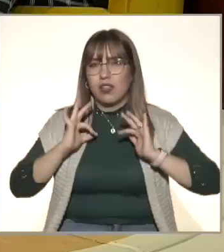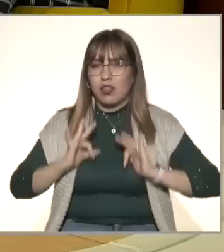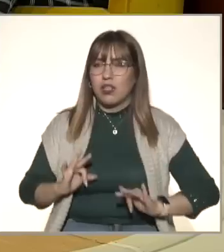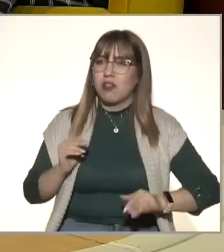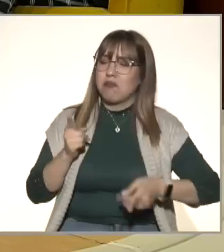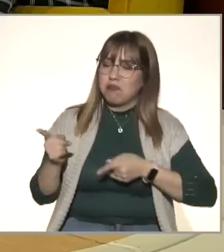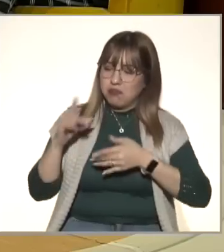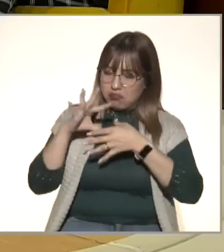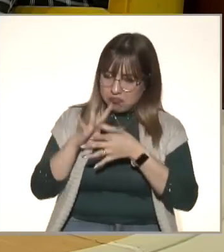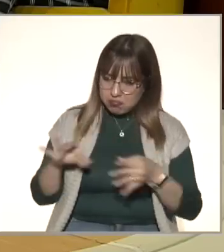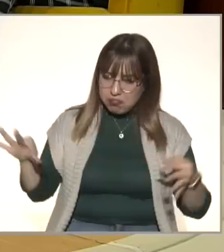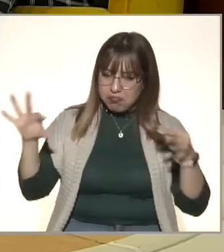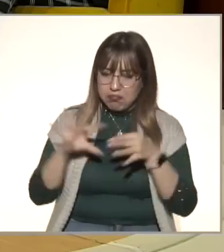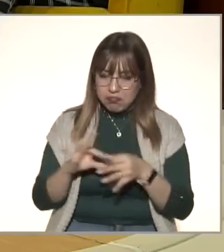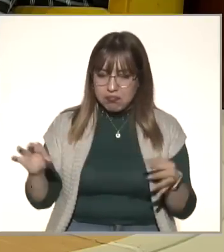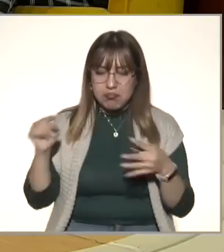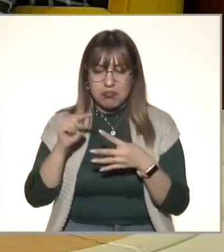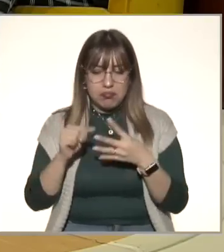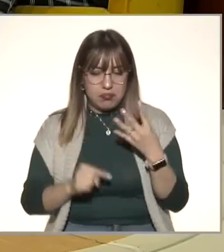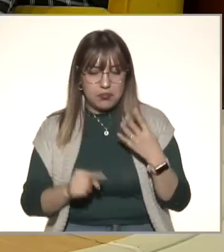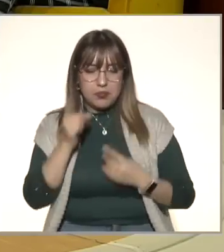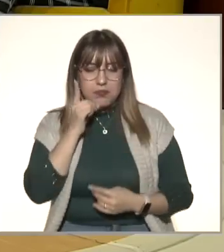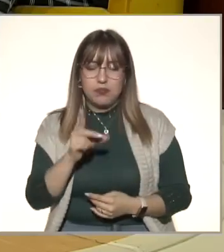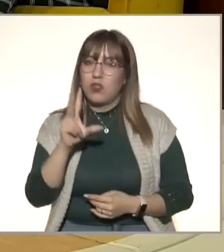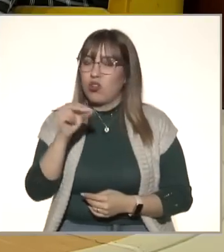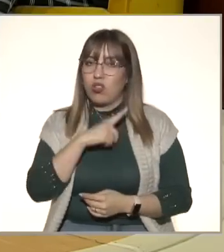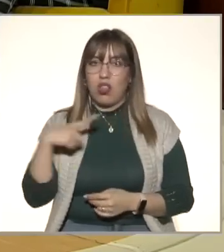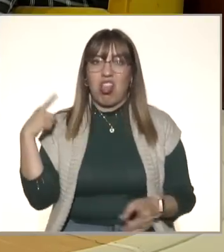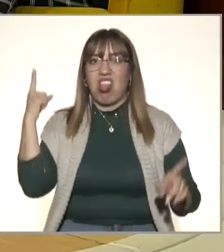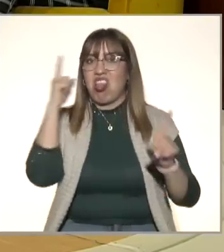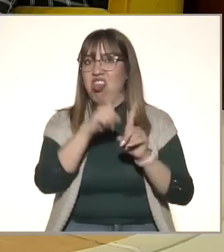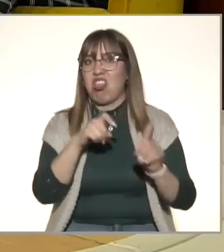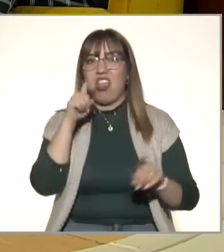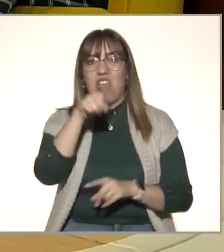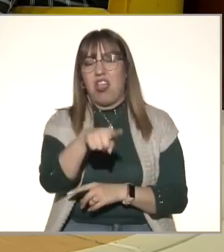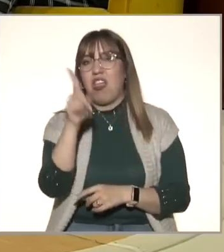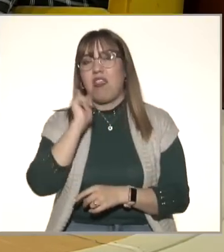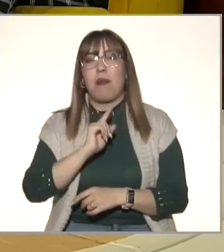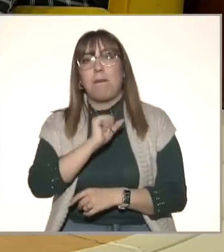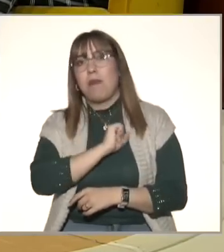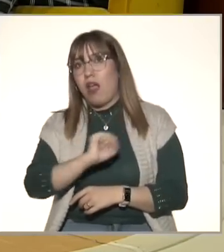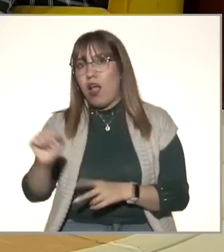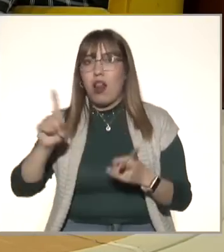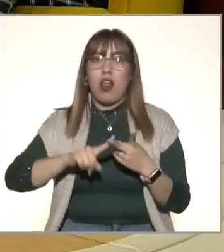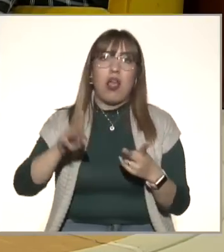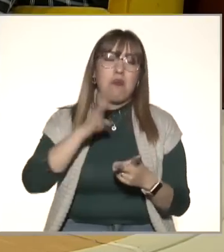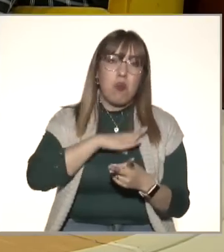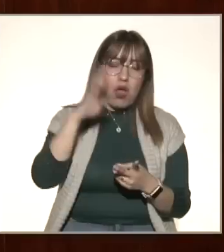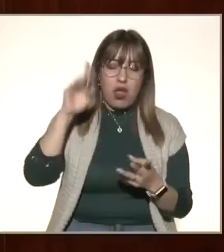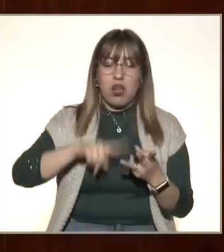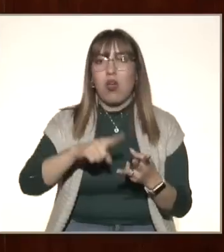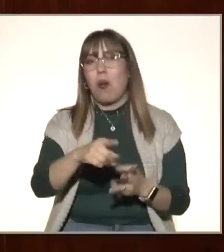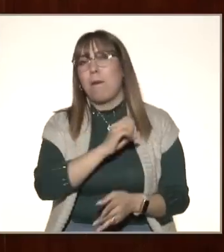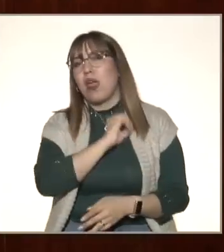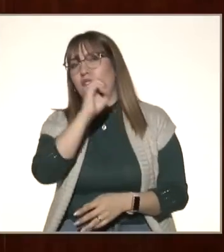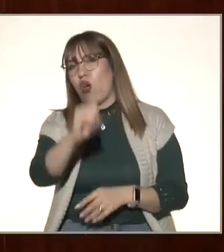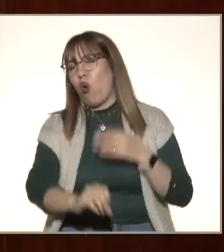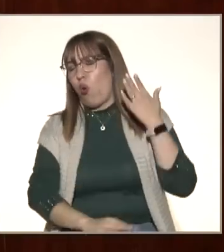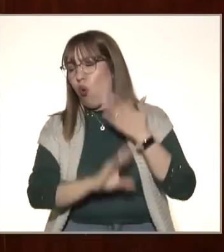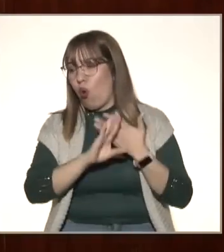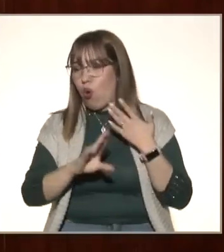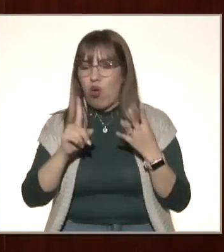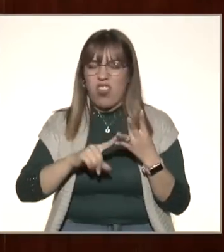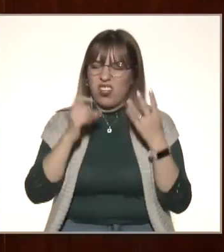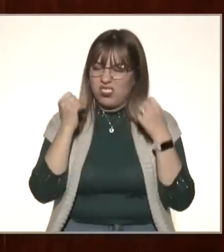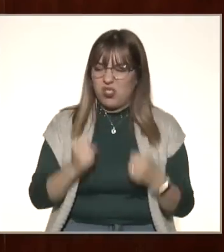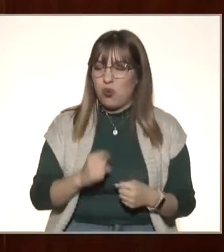persona. Exactamente. ¿No? Y no emitir juicios, ¿no? De es malo, es bueno, él me odia, ¿no? Seguramente